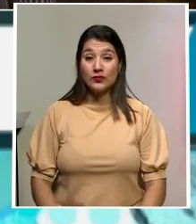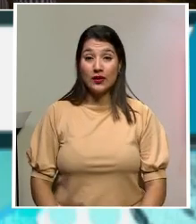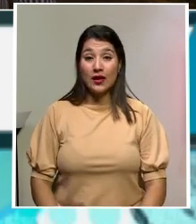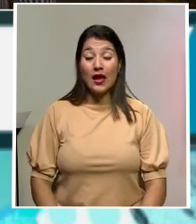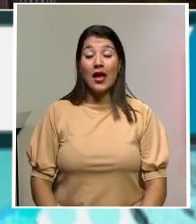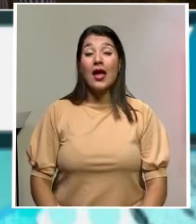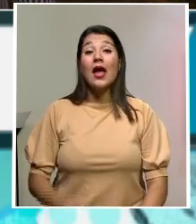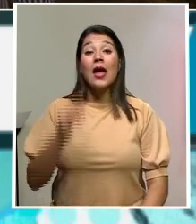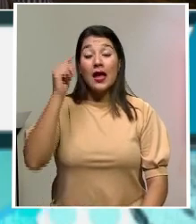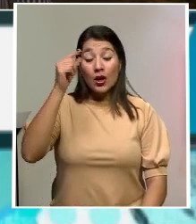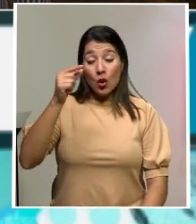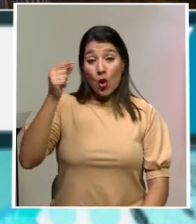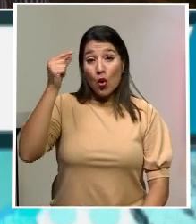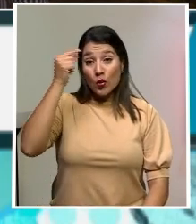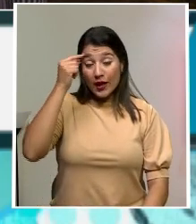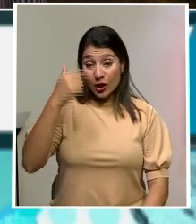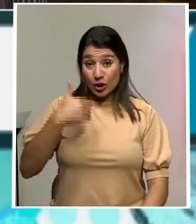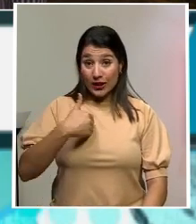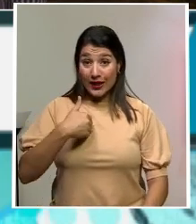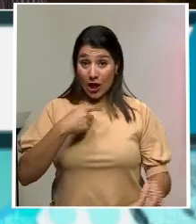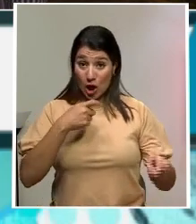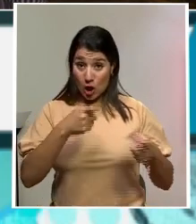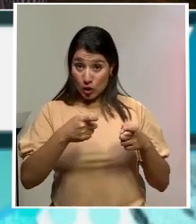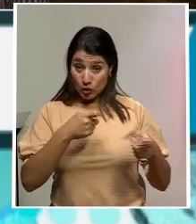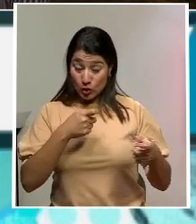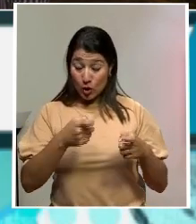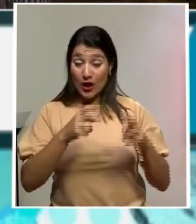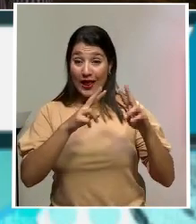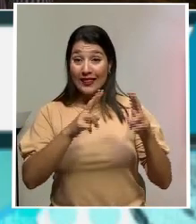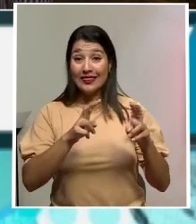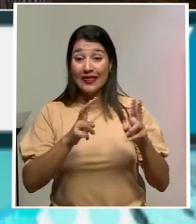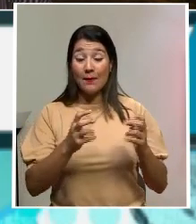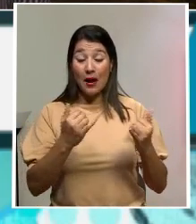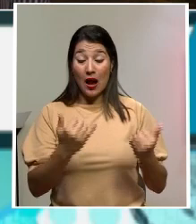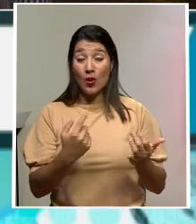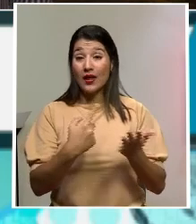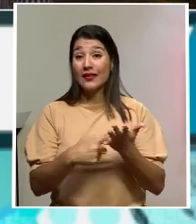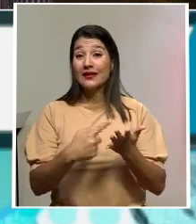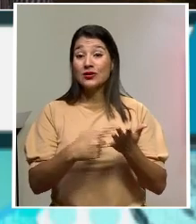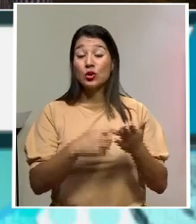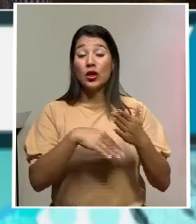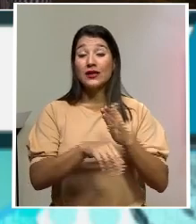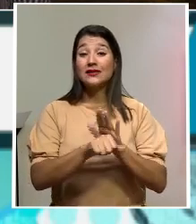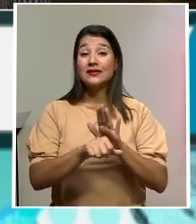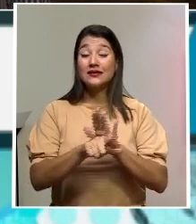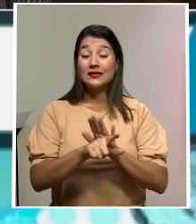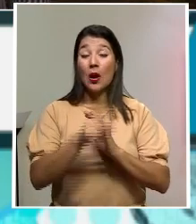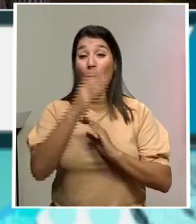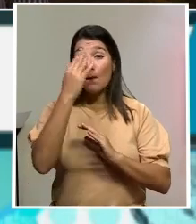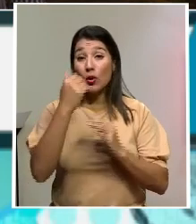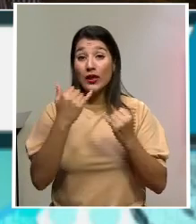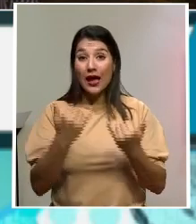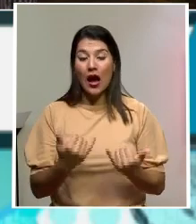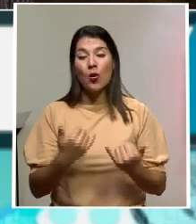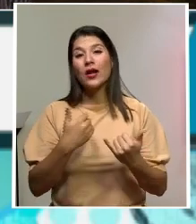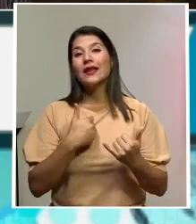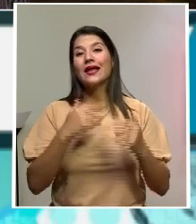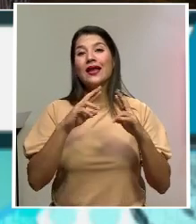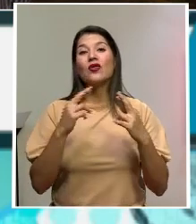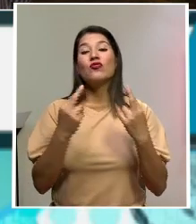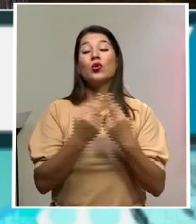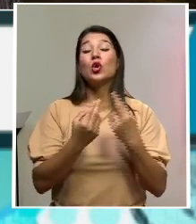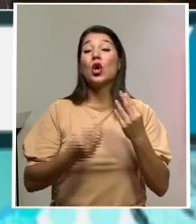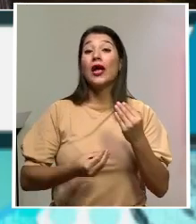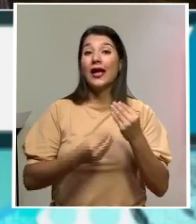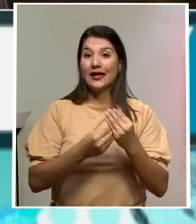Poder Ejecutivo tiene el control, como usted bien lo dice, porque tiene el manejo de las sesiones, de la